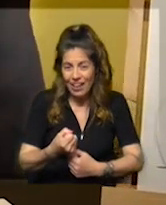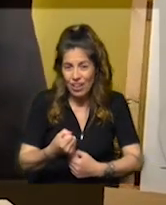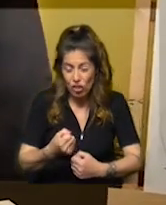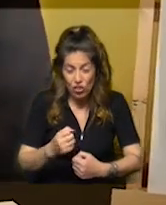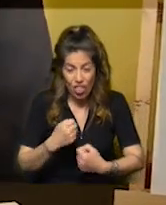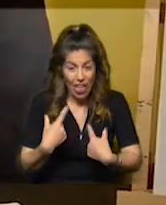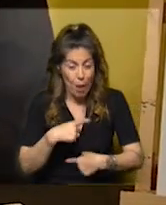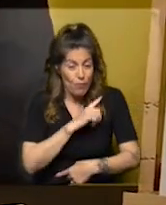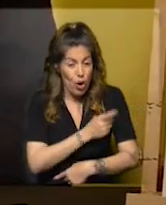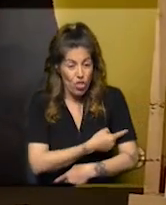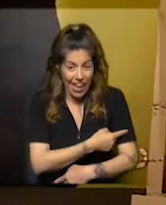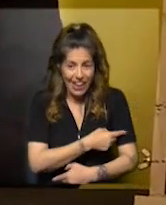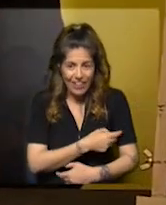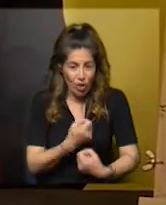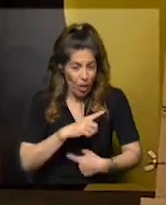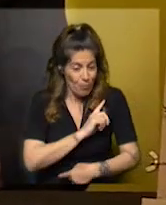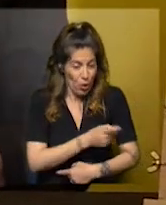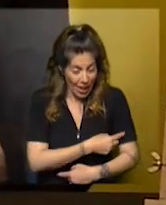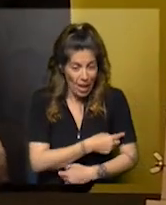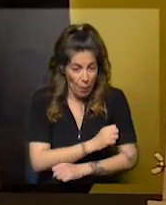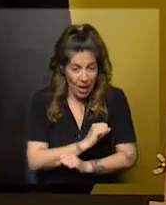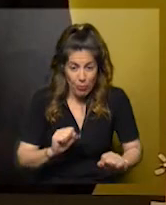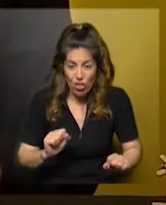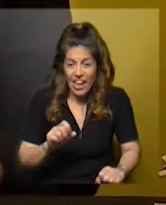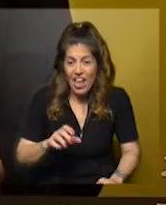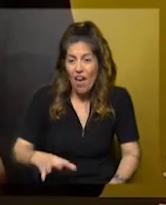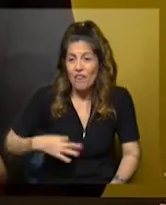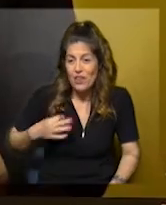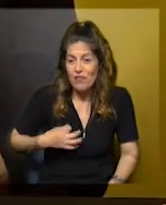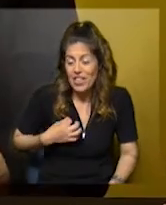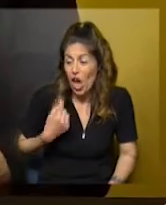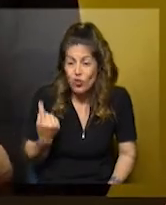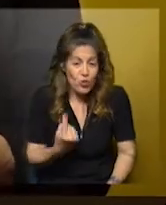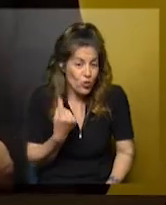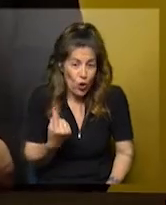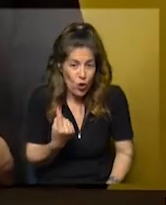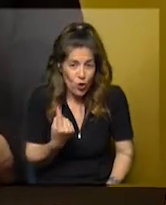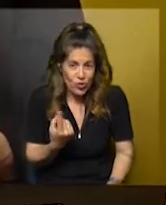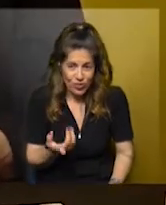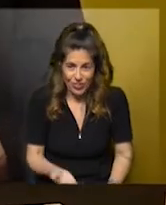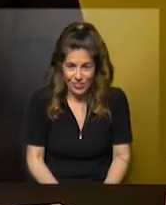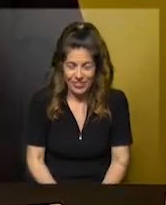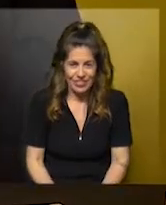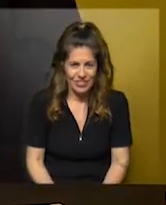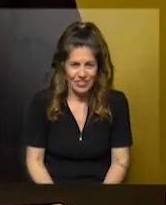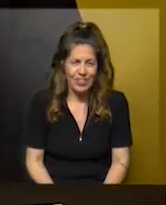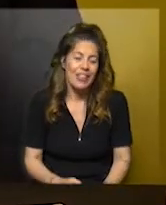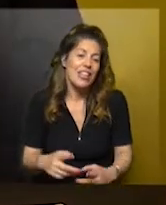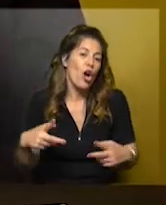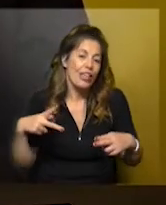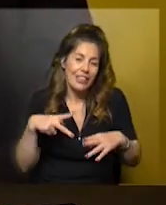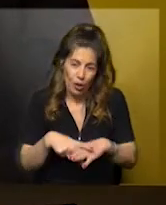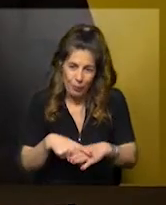empodera Por decirlo alguna manera para vivir una vida más Autónoma más librea tengo que interrumpirte porque